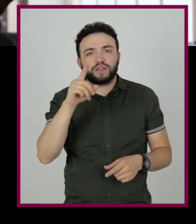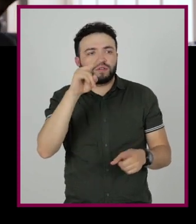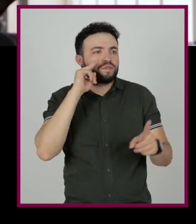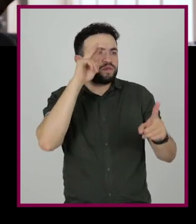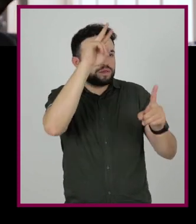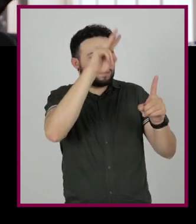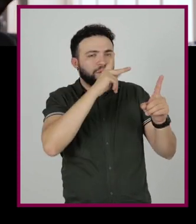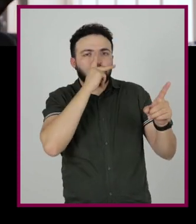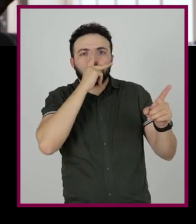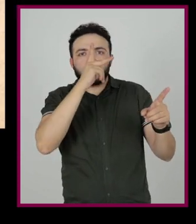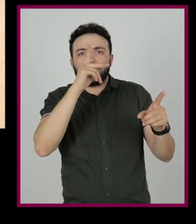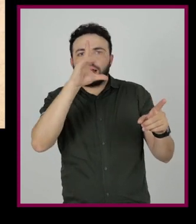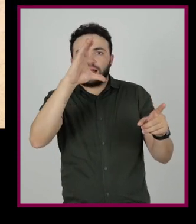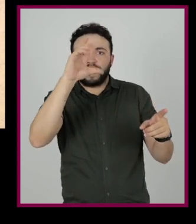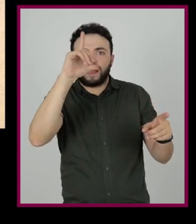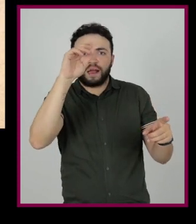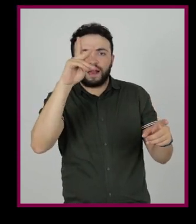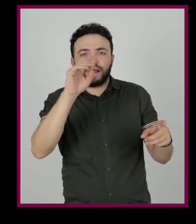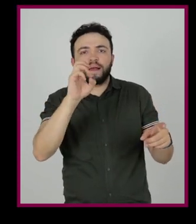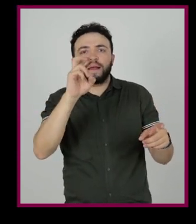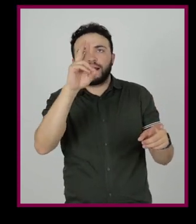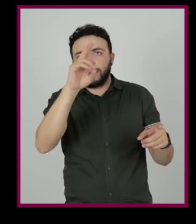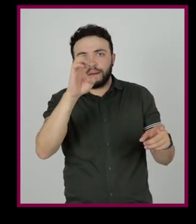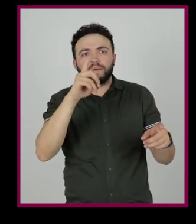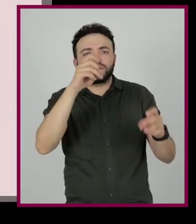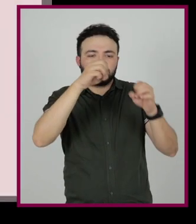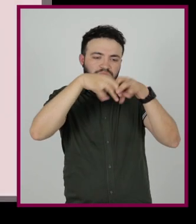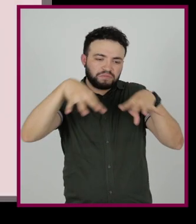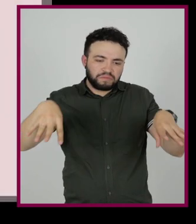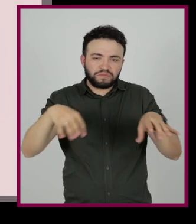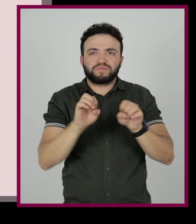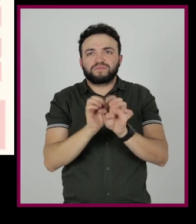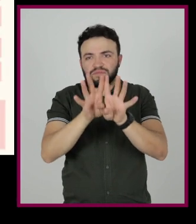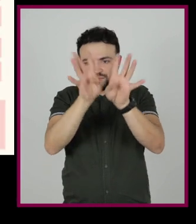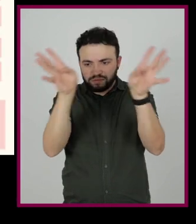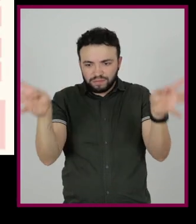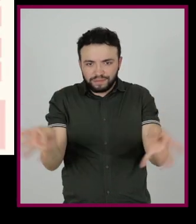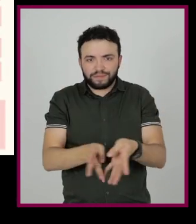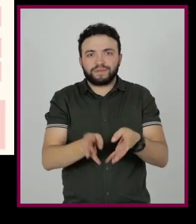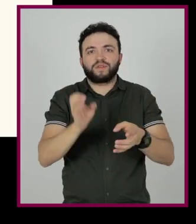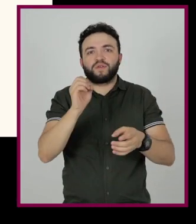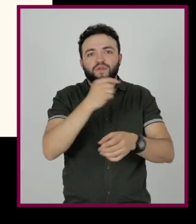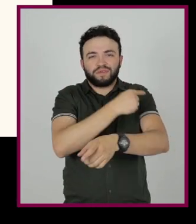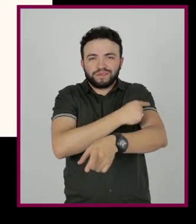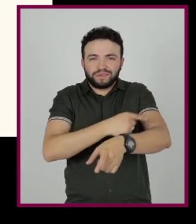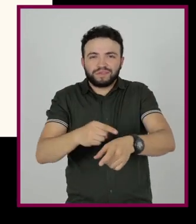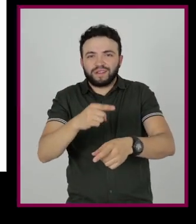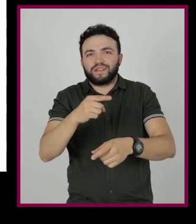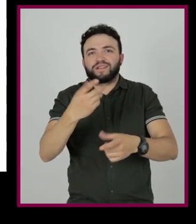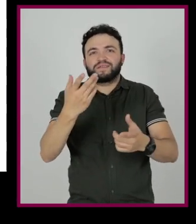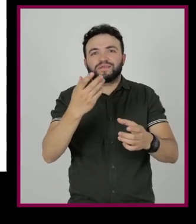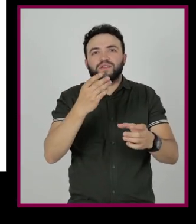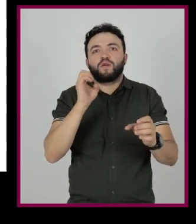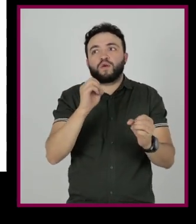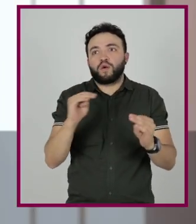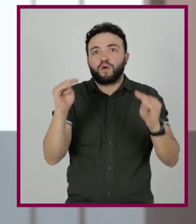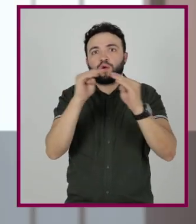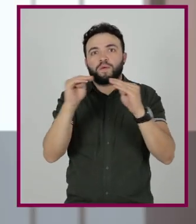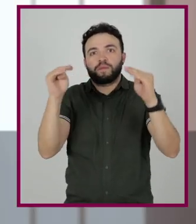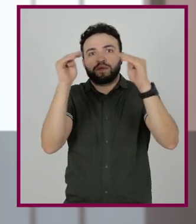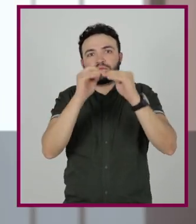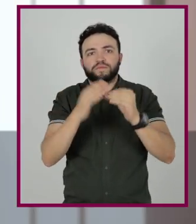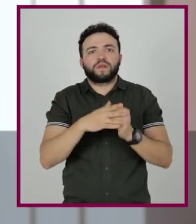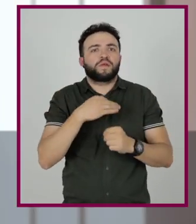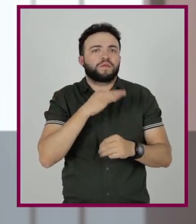la estrategia más adecuada. Mapa conceptual, mapa de ideas, mapa mental, cuadro sinóptico, línea del tiempo o cuadro comparativo.